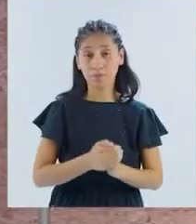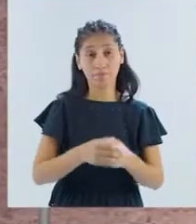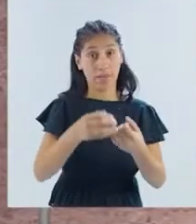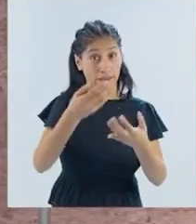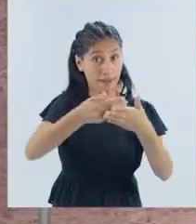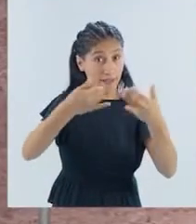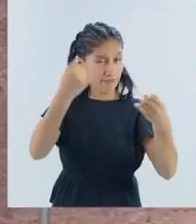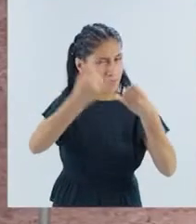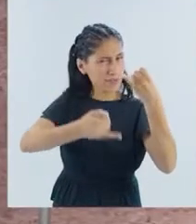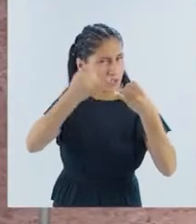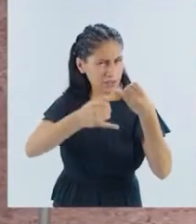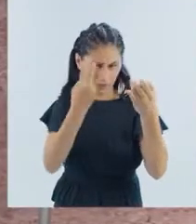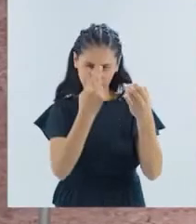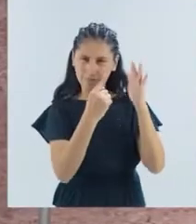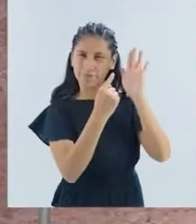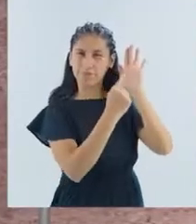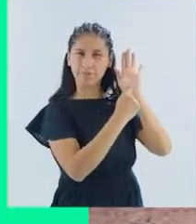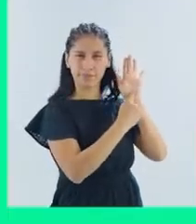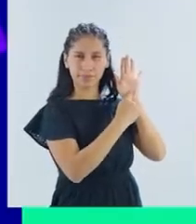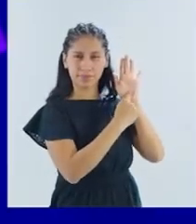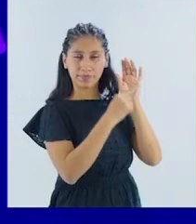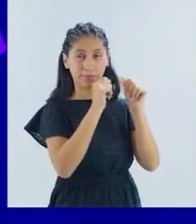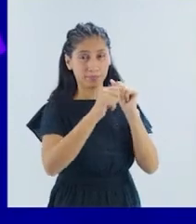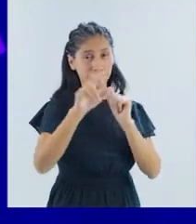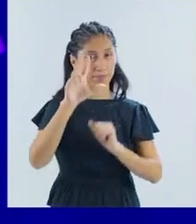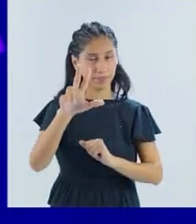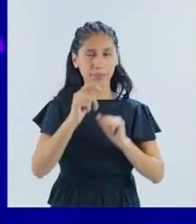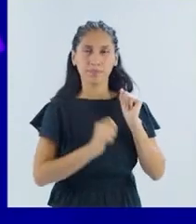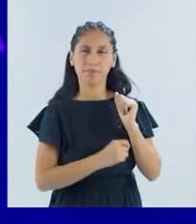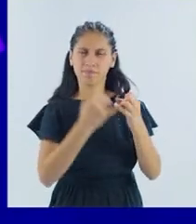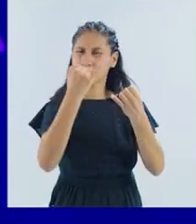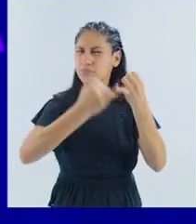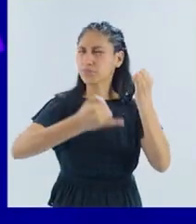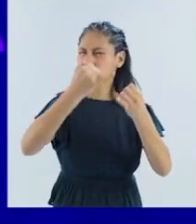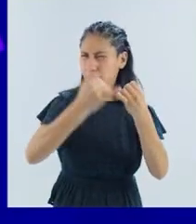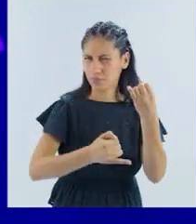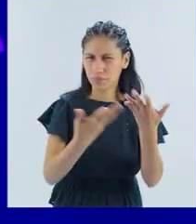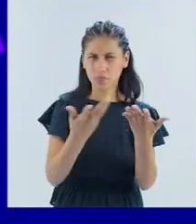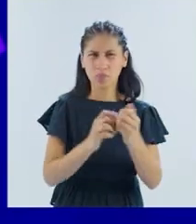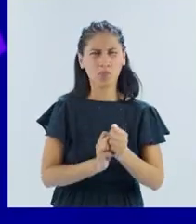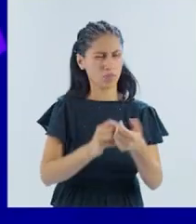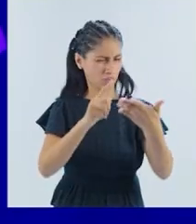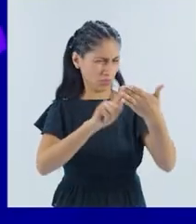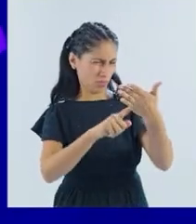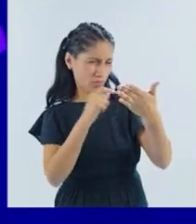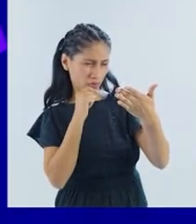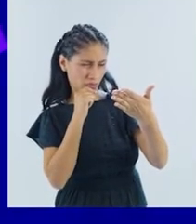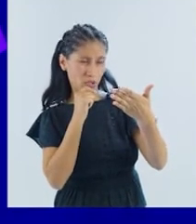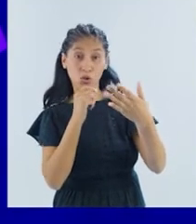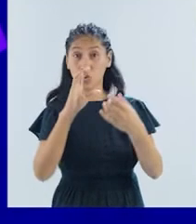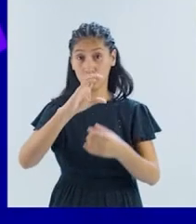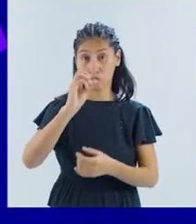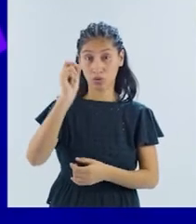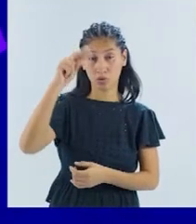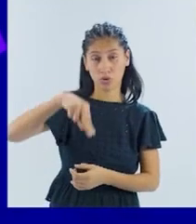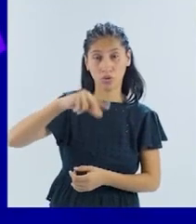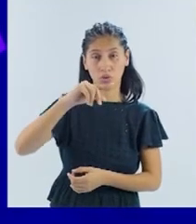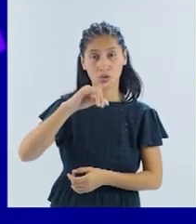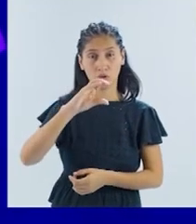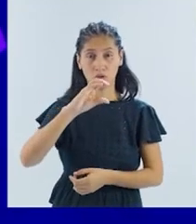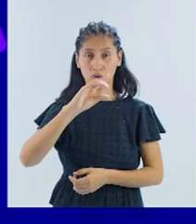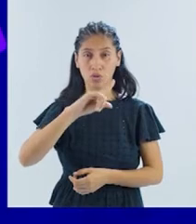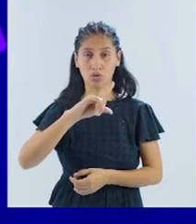Para finalizar, tendremos en cuenta esto. 3. Conclusiones. Las conclusiones son frases